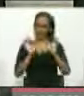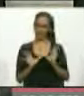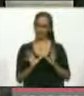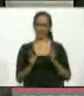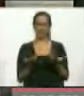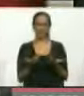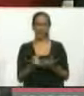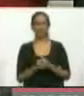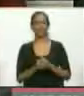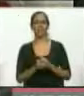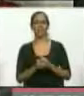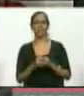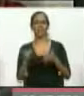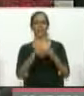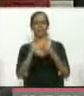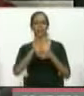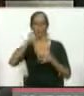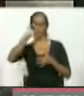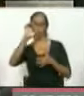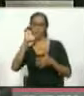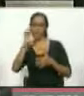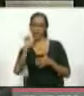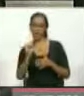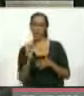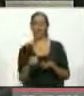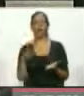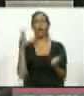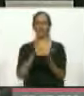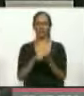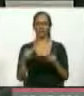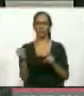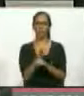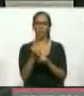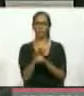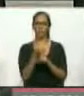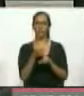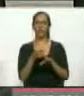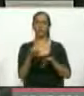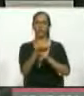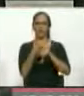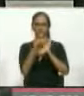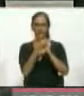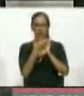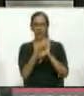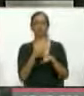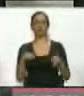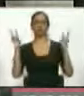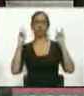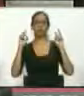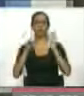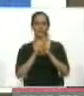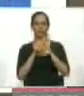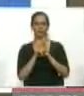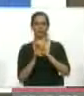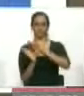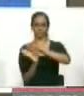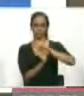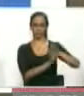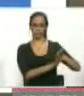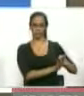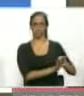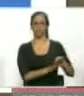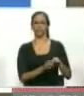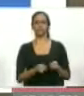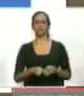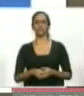papel de la oea para tratar de avalar este golpe de estado con un viso supuestamente de legalidad bajo la otra noticia el